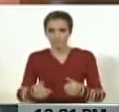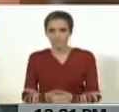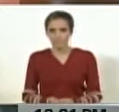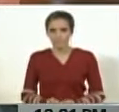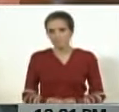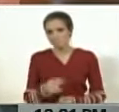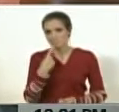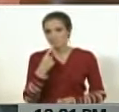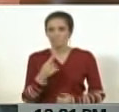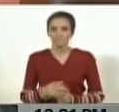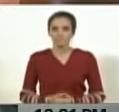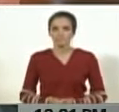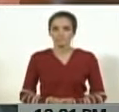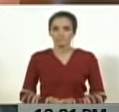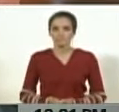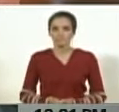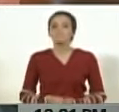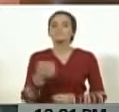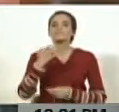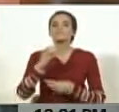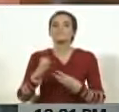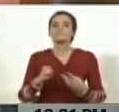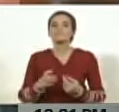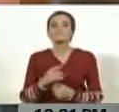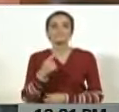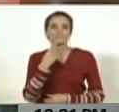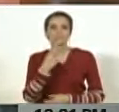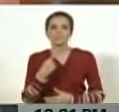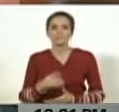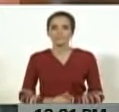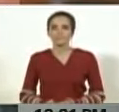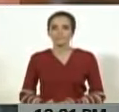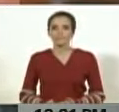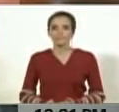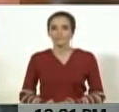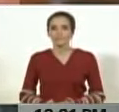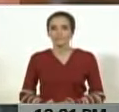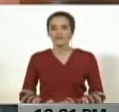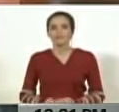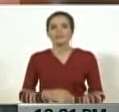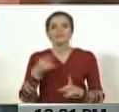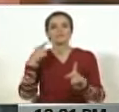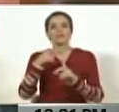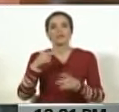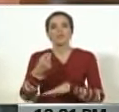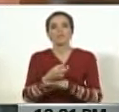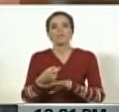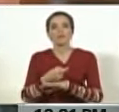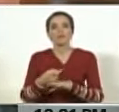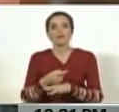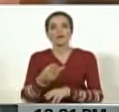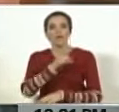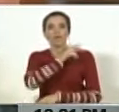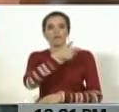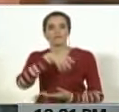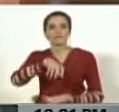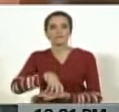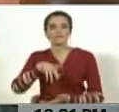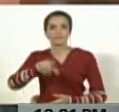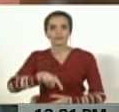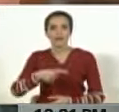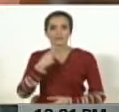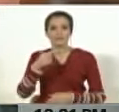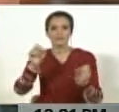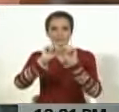rige un elemento que señala que el jefe de gobierno es jefe de gobierno y jefe de Estado. En los